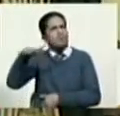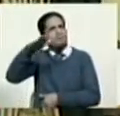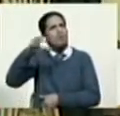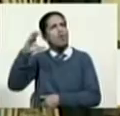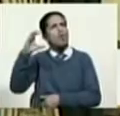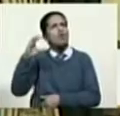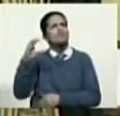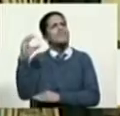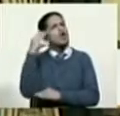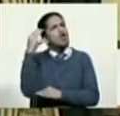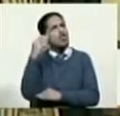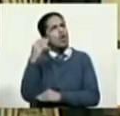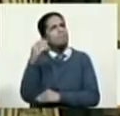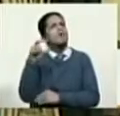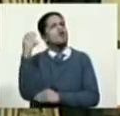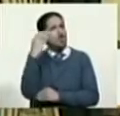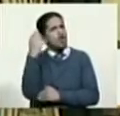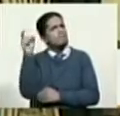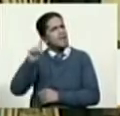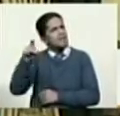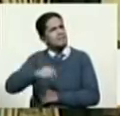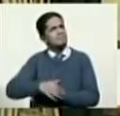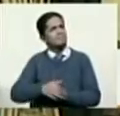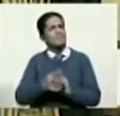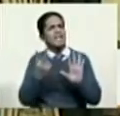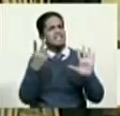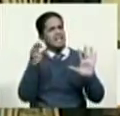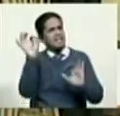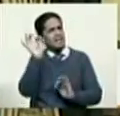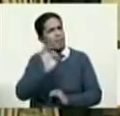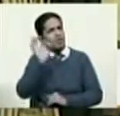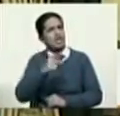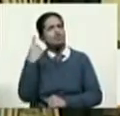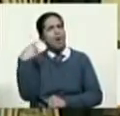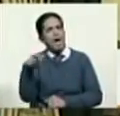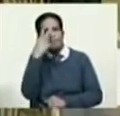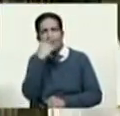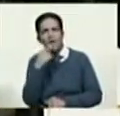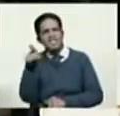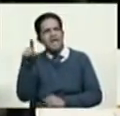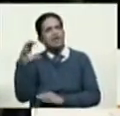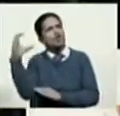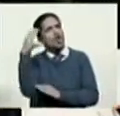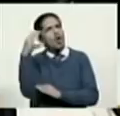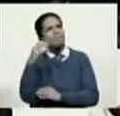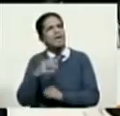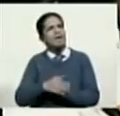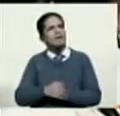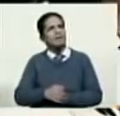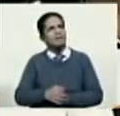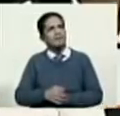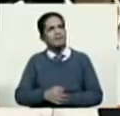tiene bastante necesidad. 70% de pobreza ahí en el norte de Santander, ahí en Cúcuta.